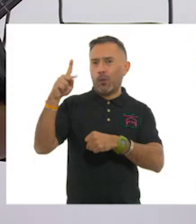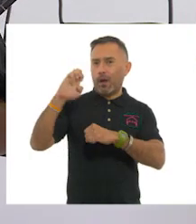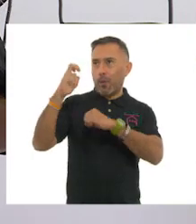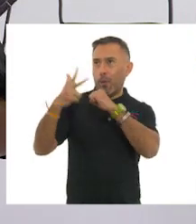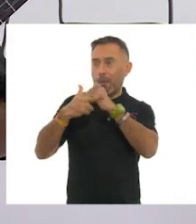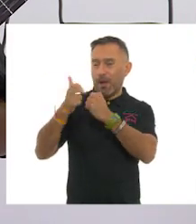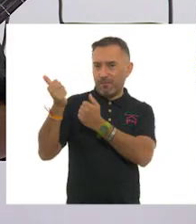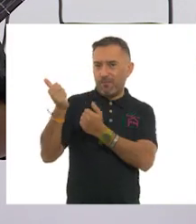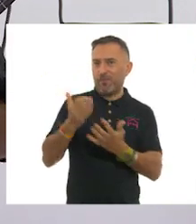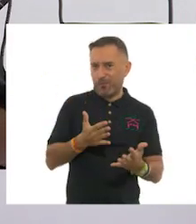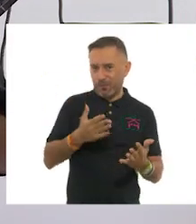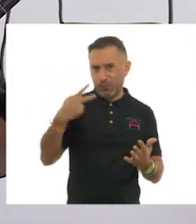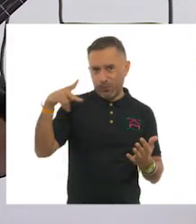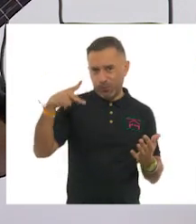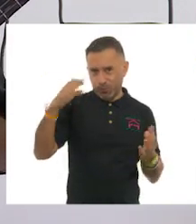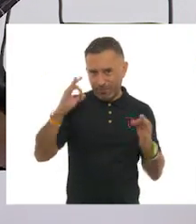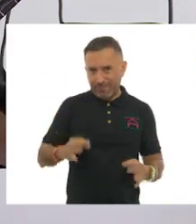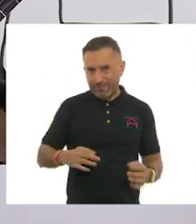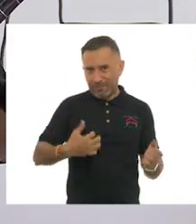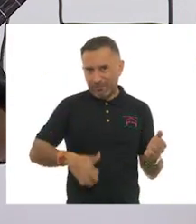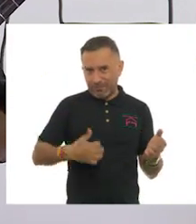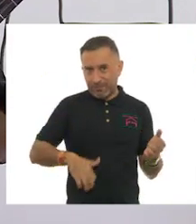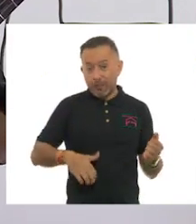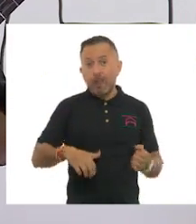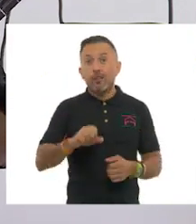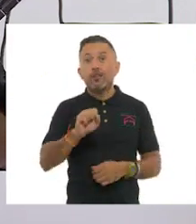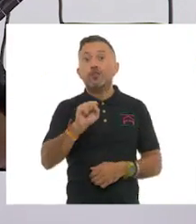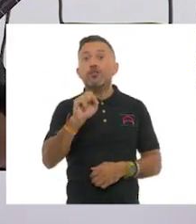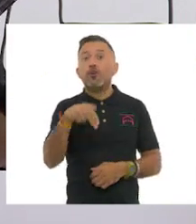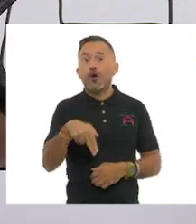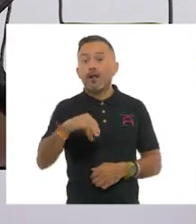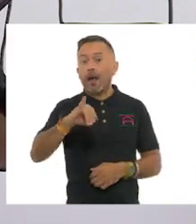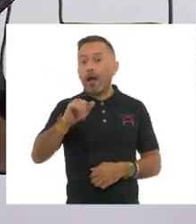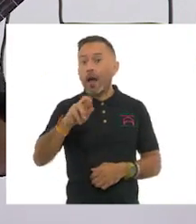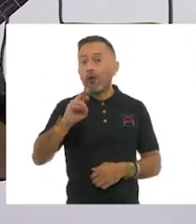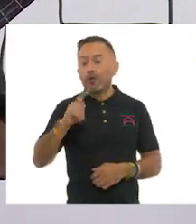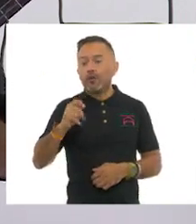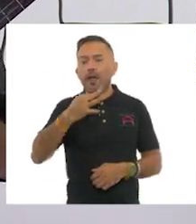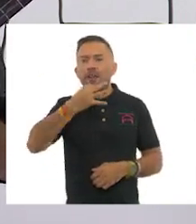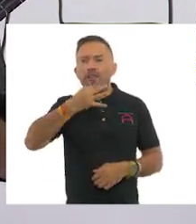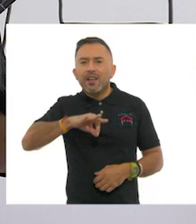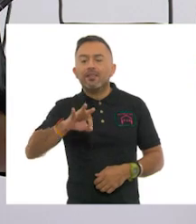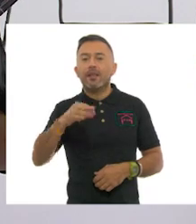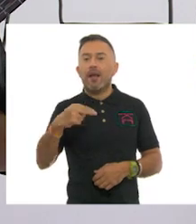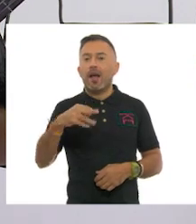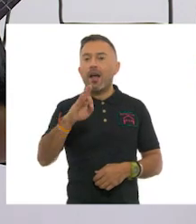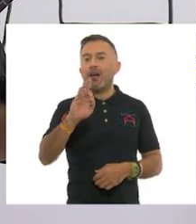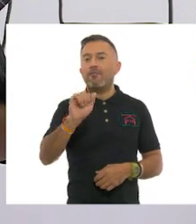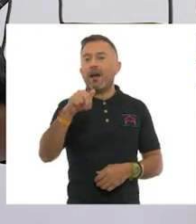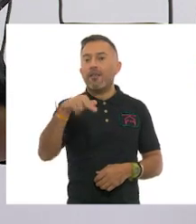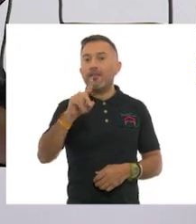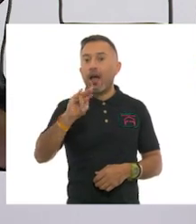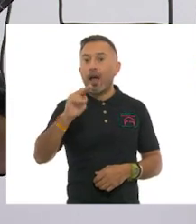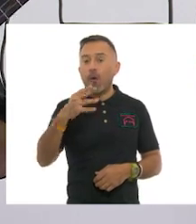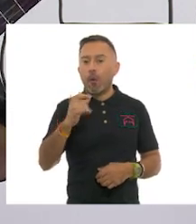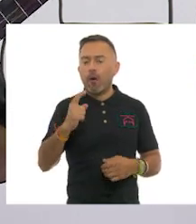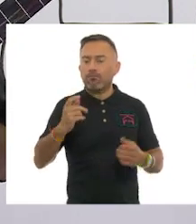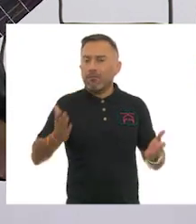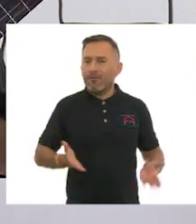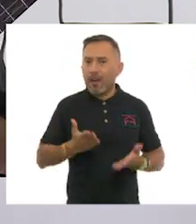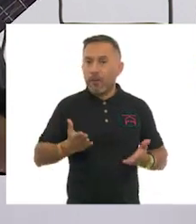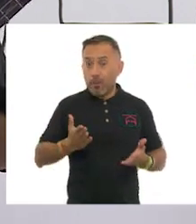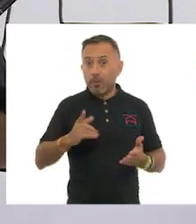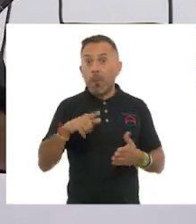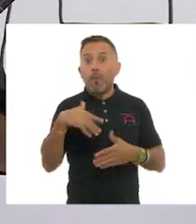jarocho tiene una fiesta que se llama fandango. Y estoy seguro que cuando vayan a uno, cuando pase esta pandemia y